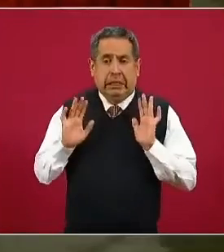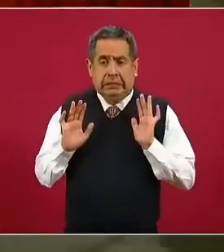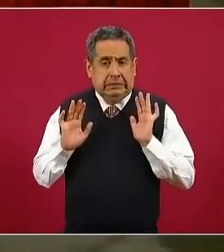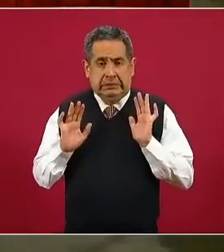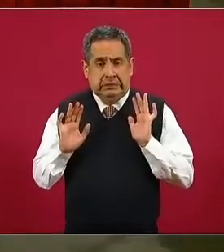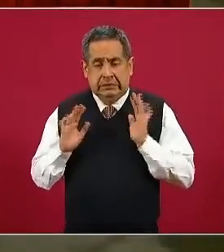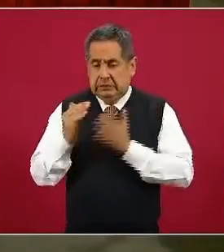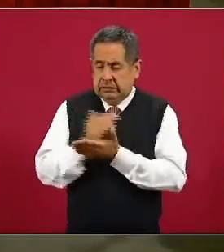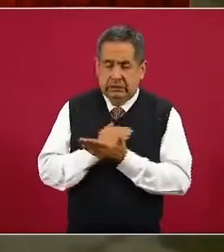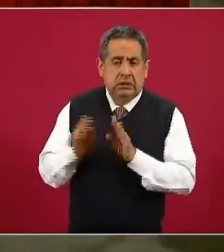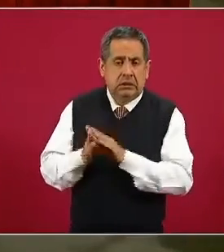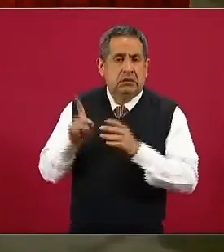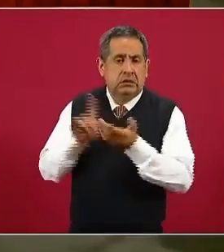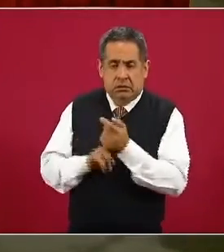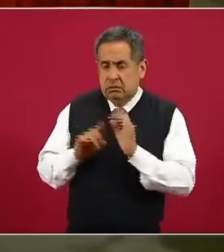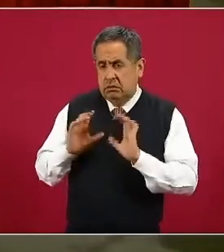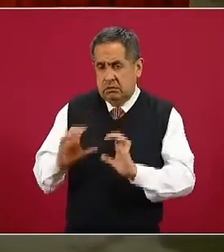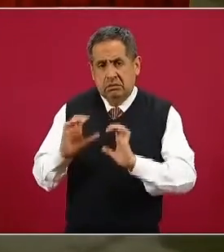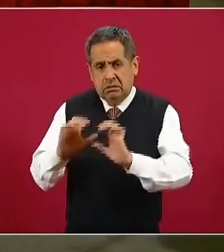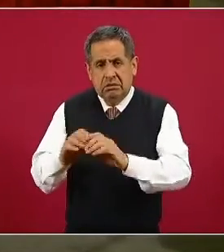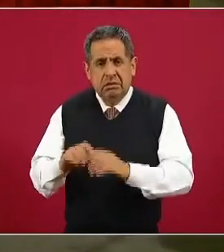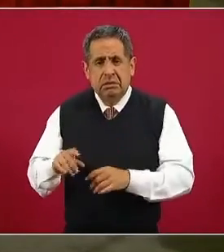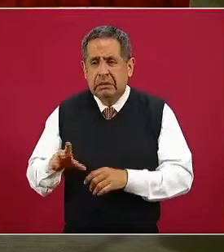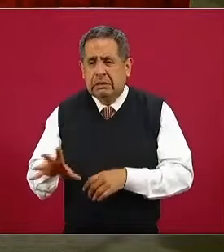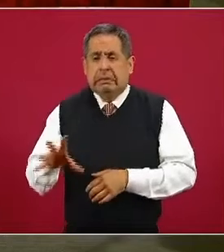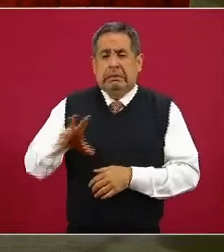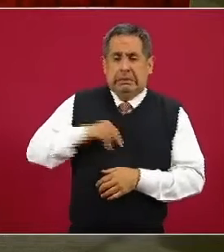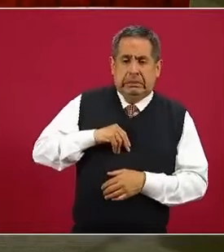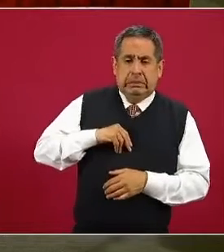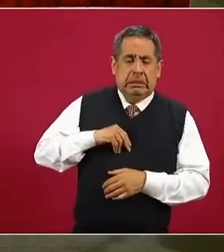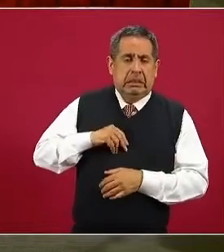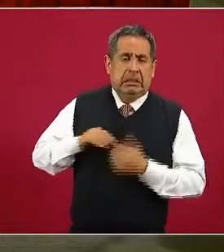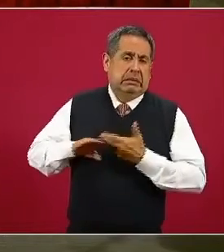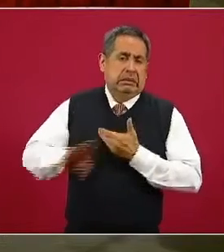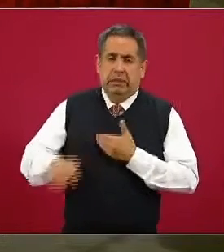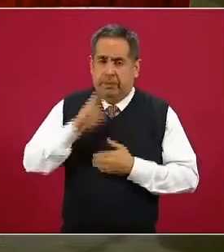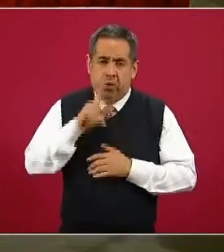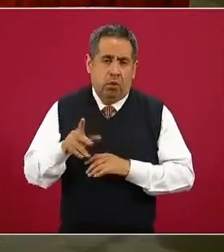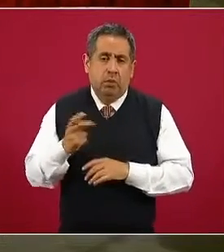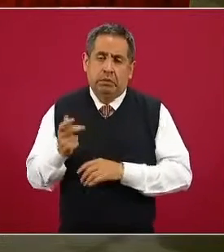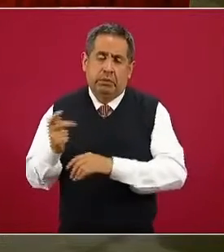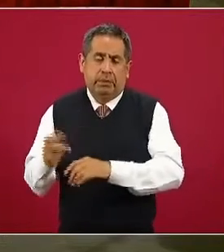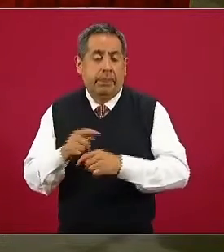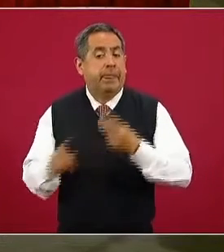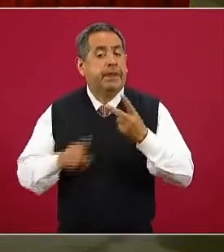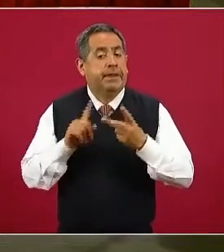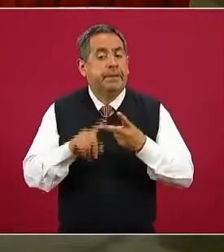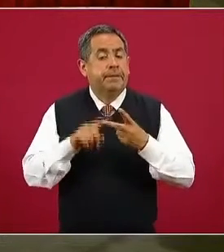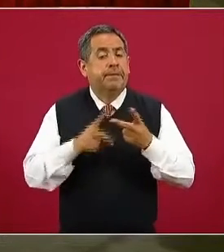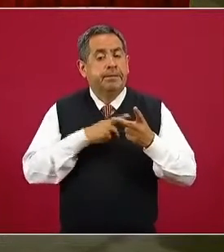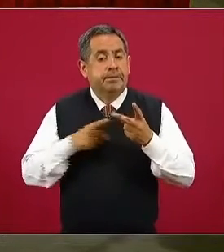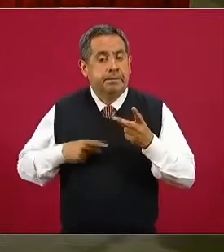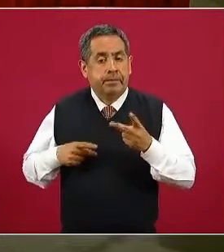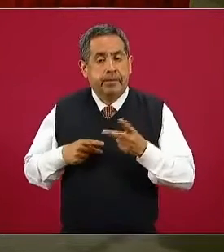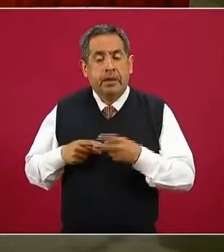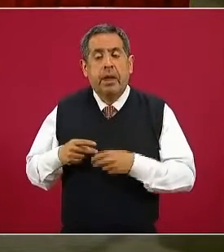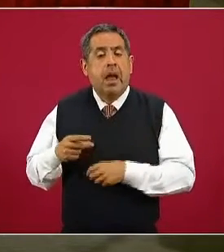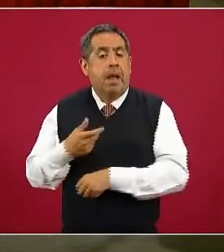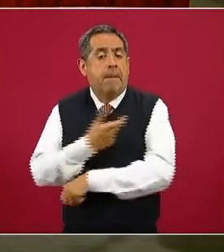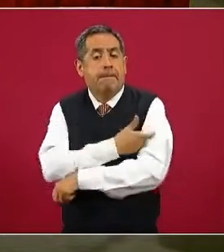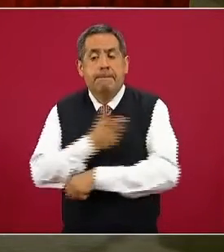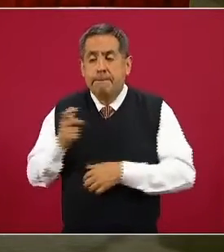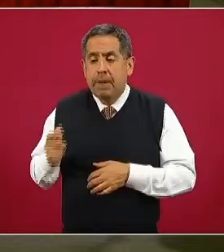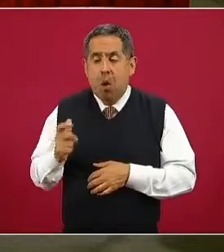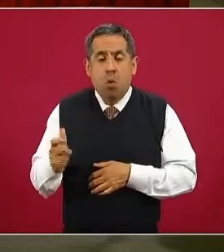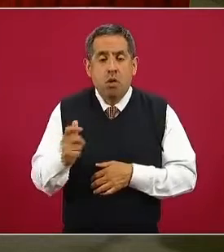toda la transmisión y todos los casos de rabia transmitidas por perros. Y el otro componente también que tiene que ver con vacunación es